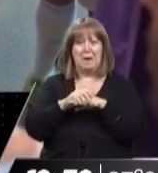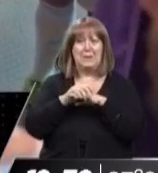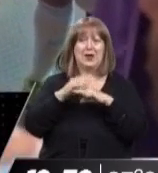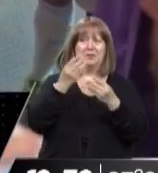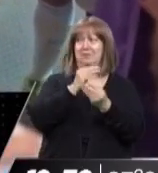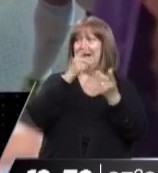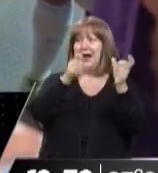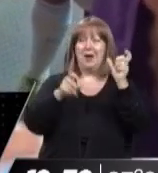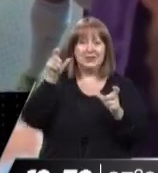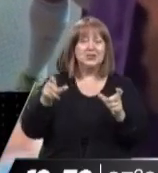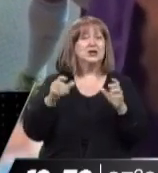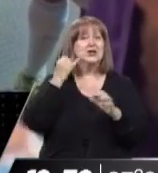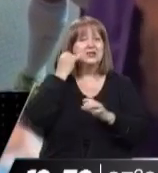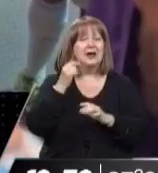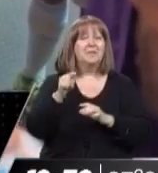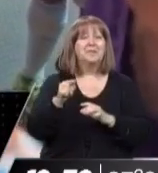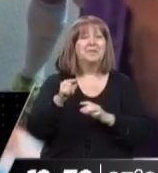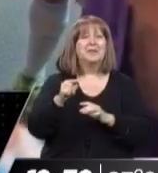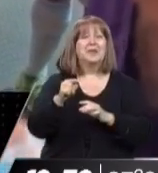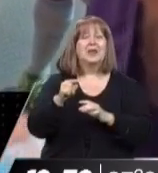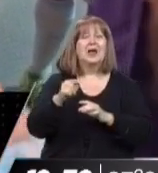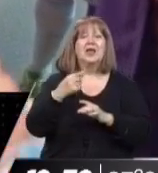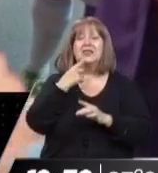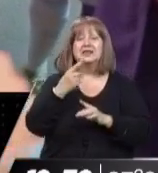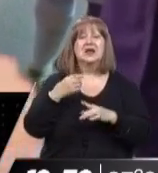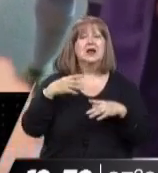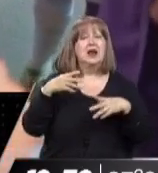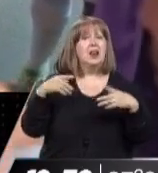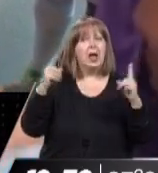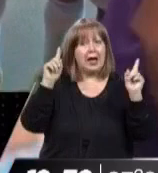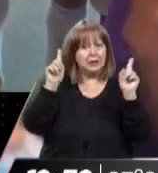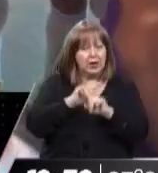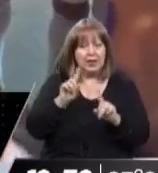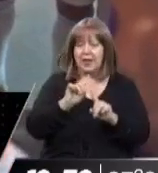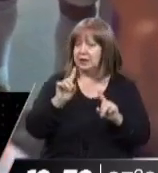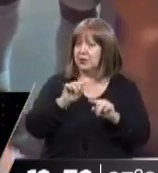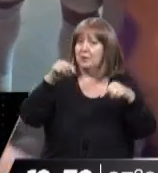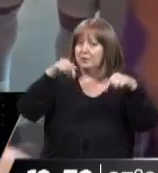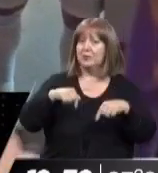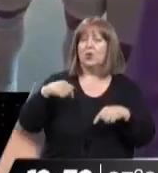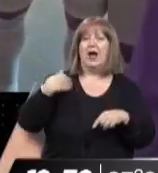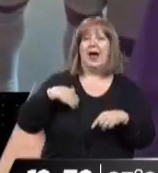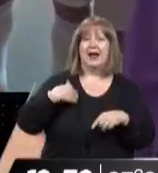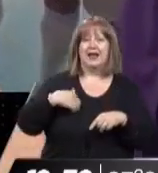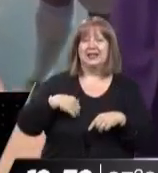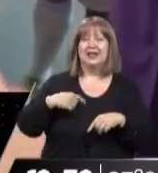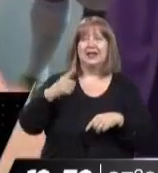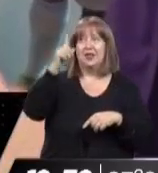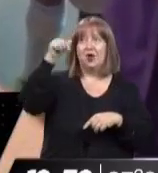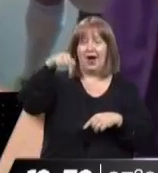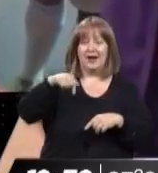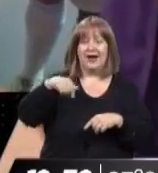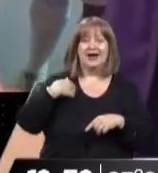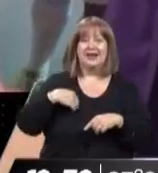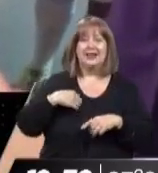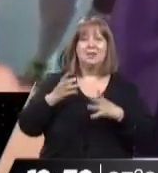argentino. Lo último, con esto termino. No existe la casualidad, muchachos. ¿Sabes qué? Esta copa se tenía que jugar en Argentina. Y Dios la trajo acá. Dios la